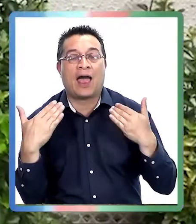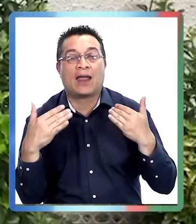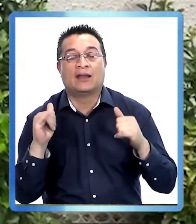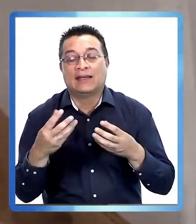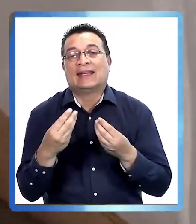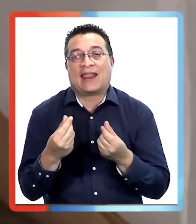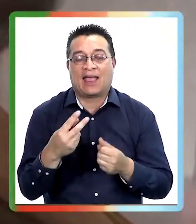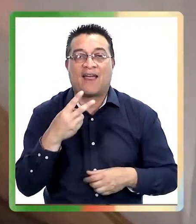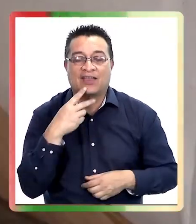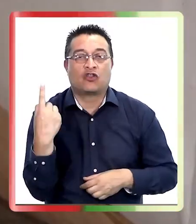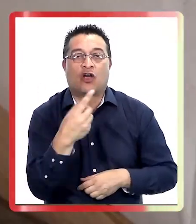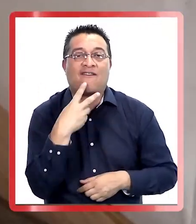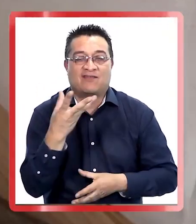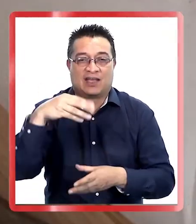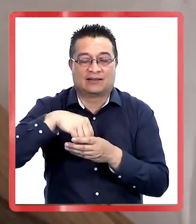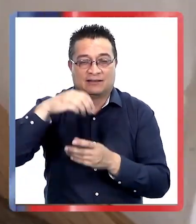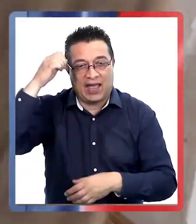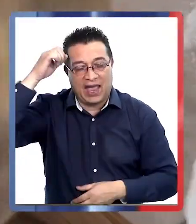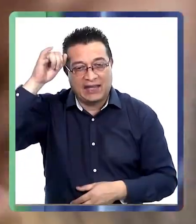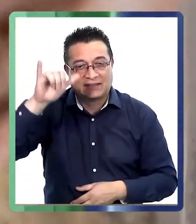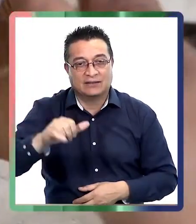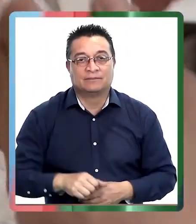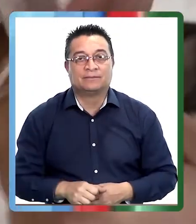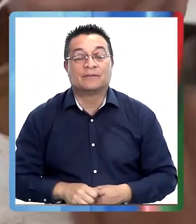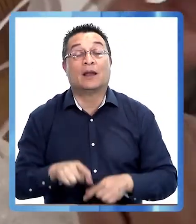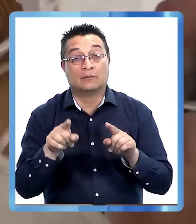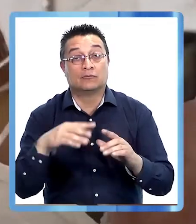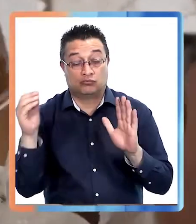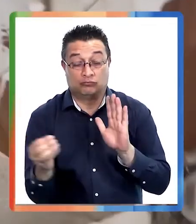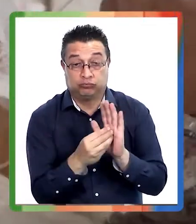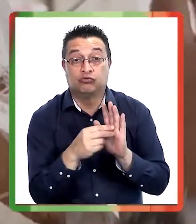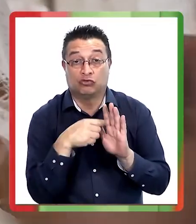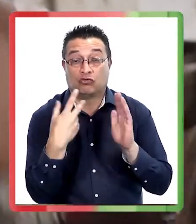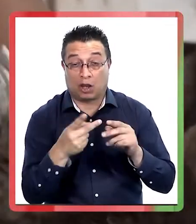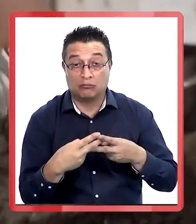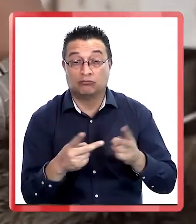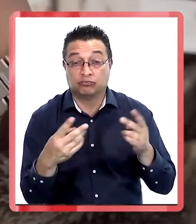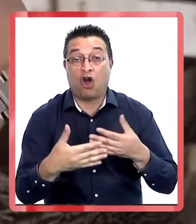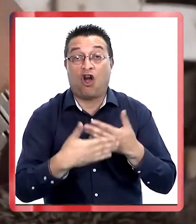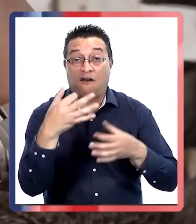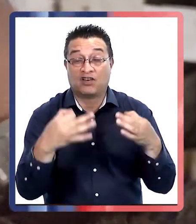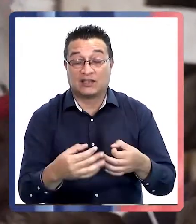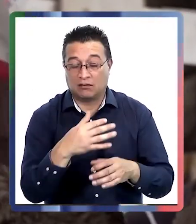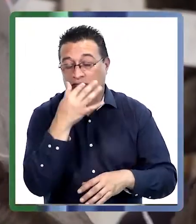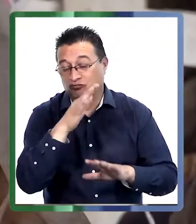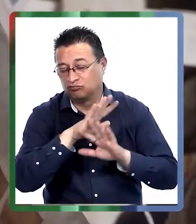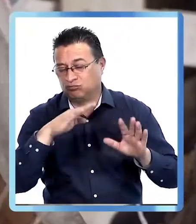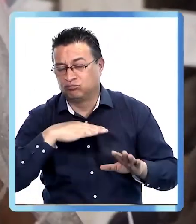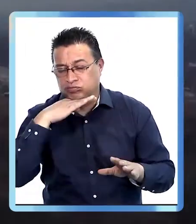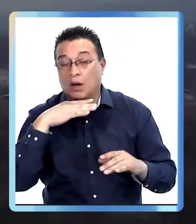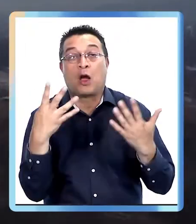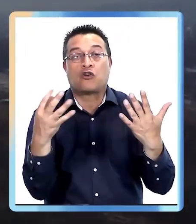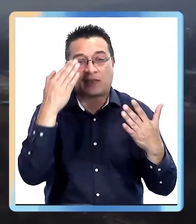tanto la calidad de vida de los aiceninos y aiceninas. Con la publicación del decreto de zona saturada de Puerto Aysén en el Diario Oficial, se abre un